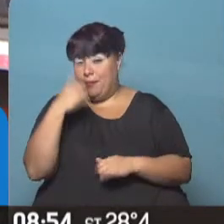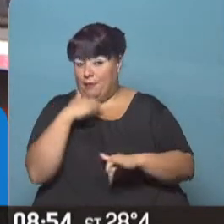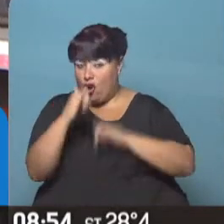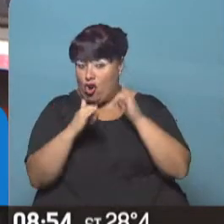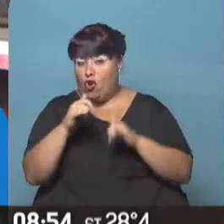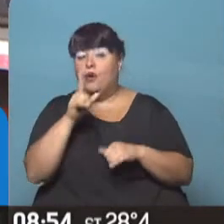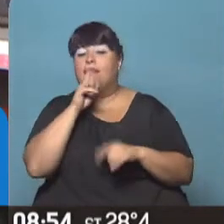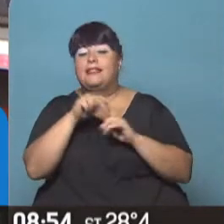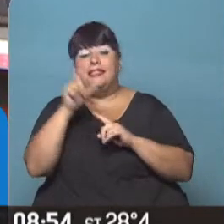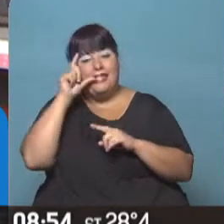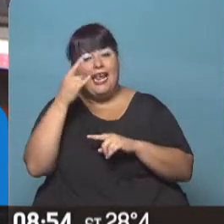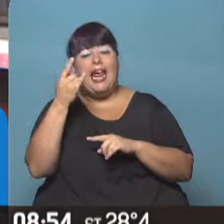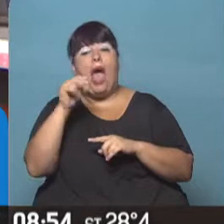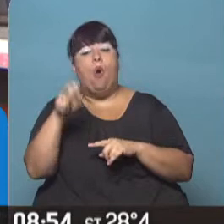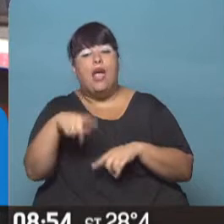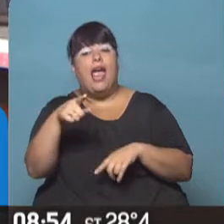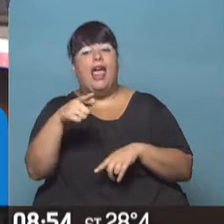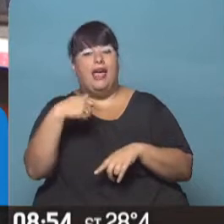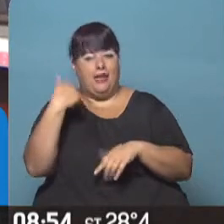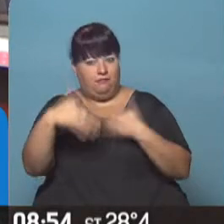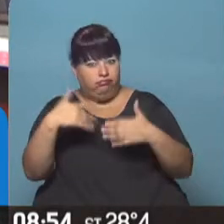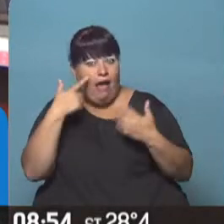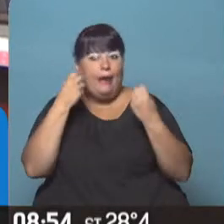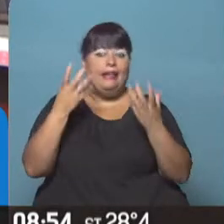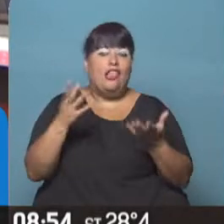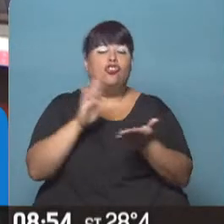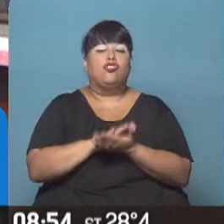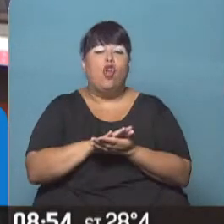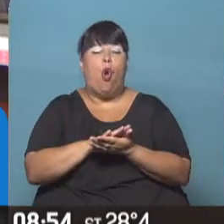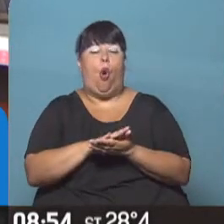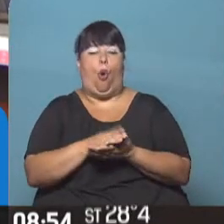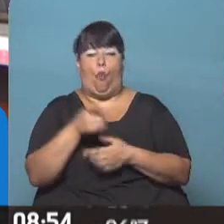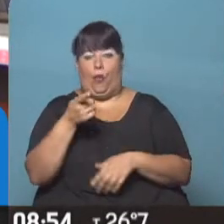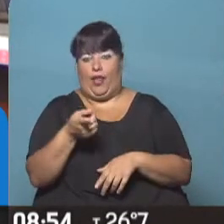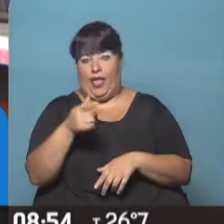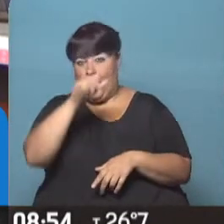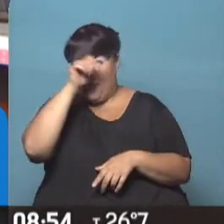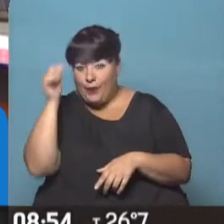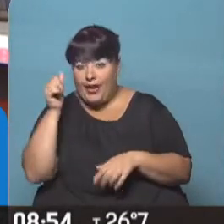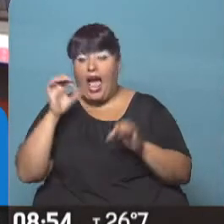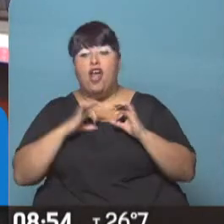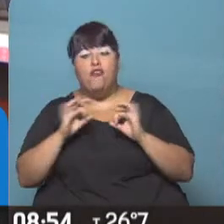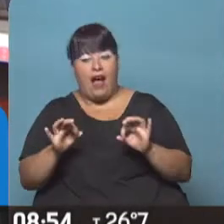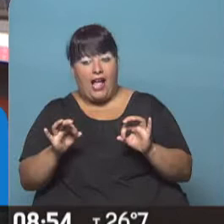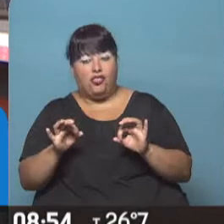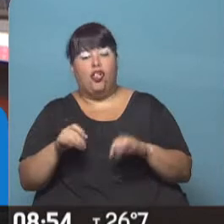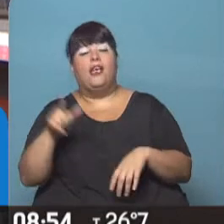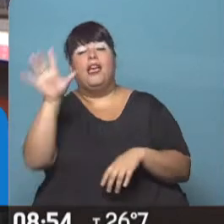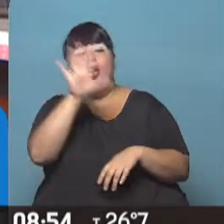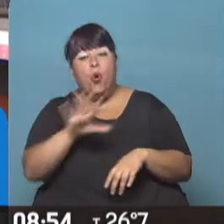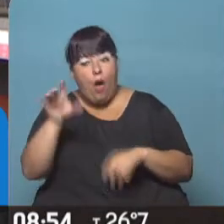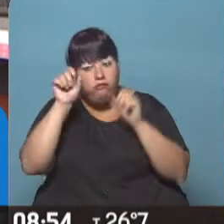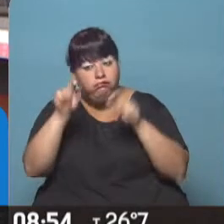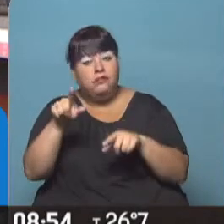que trenque lauquen está generando mucha expectativa en lo que tiene que ver con el verano y las vacaciones y en la zona